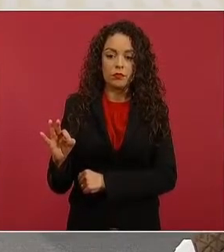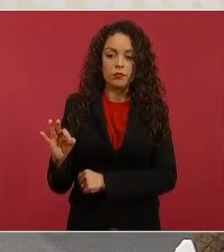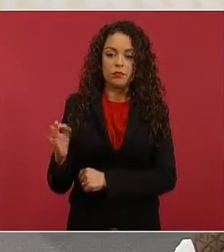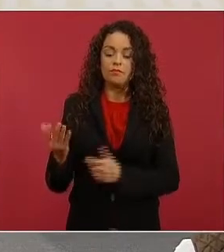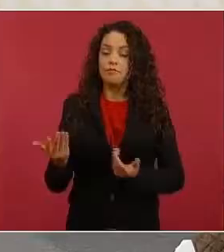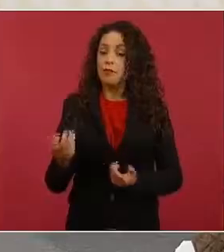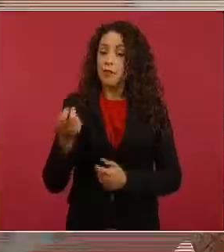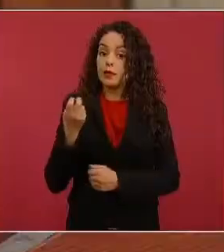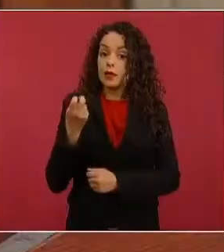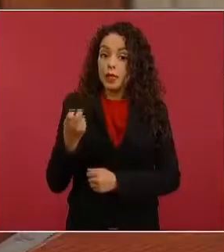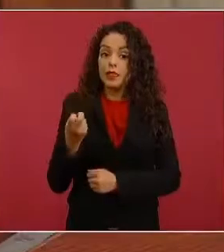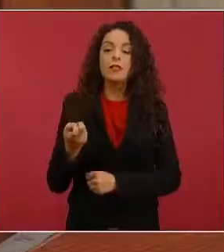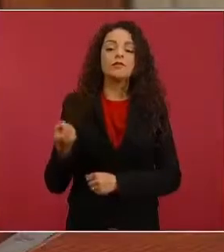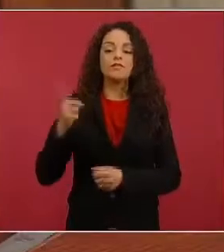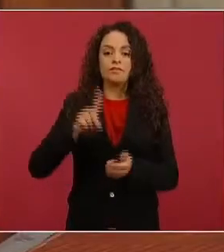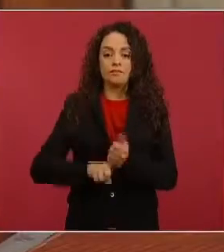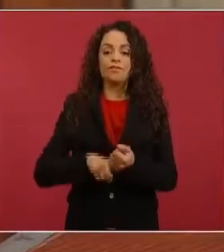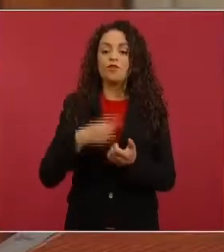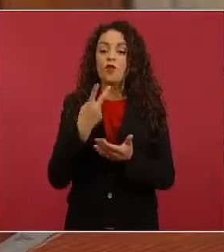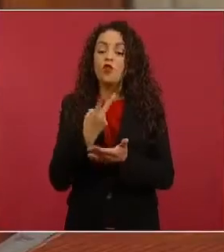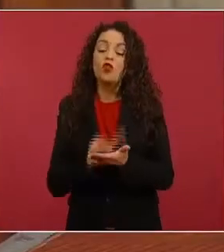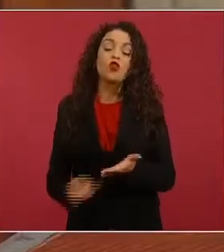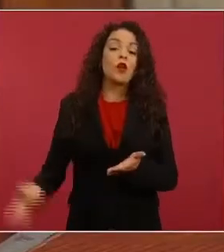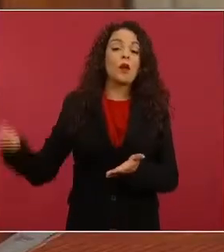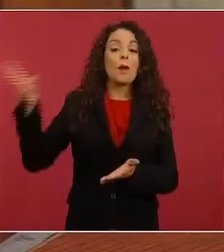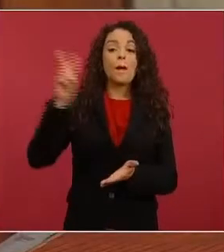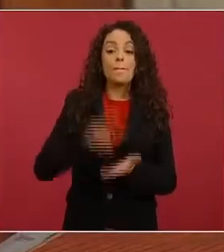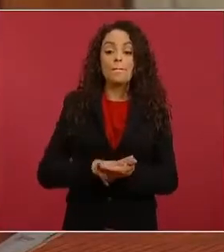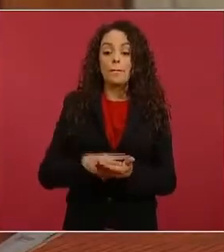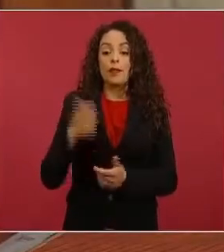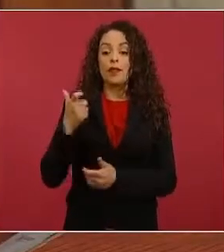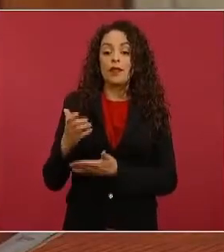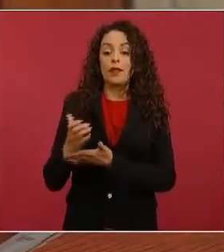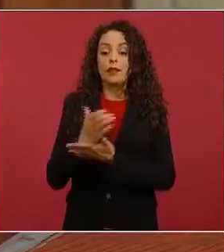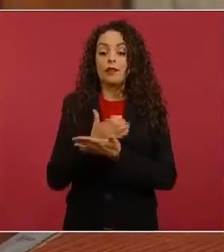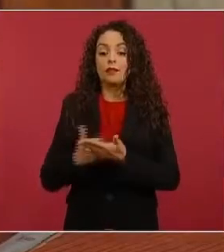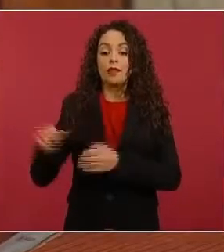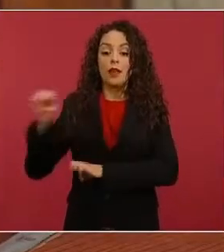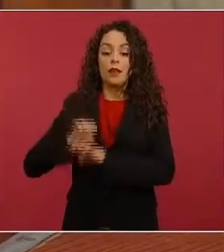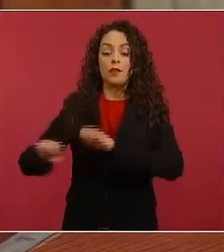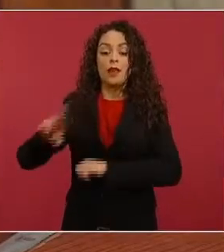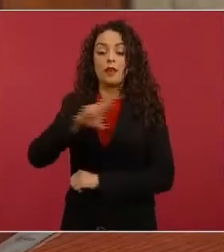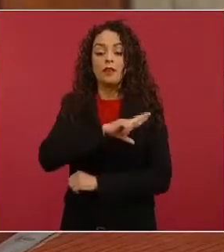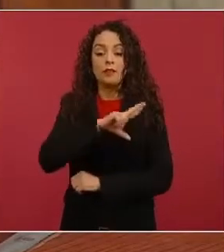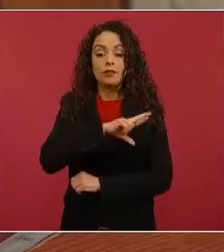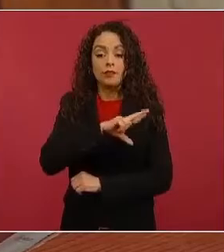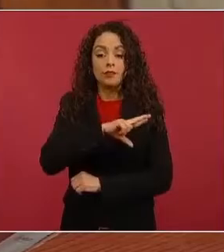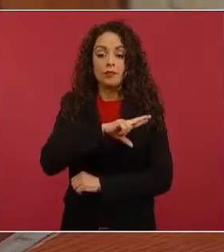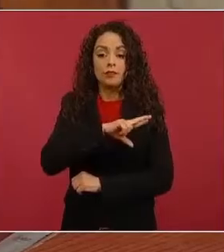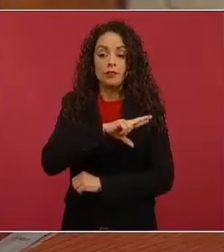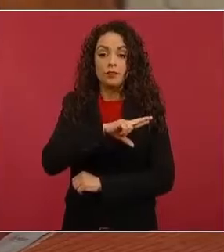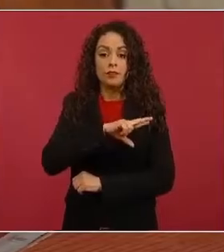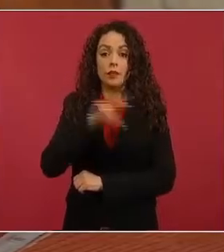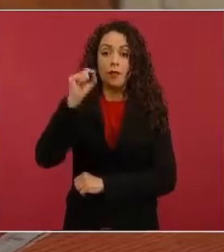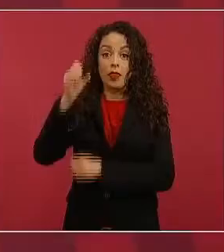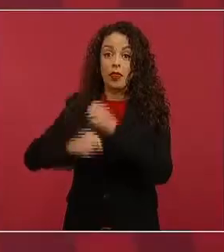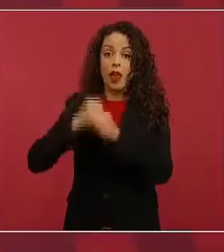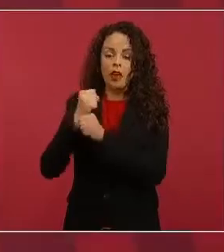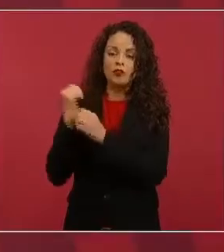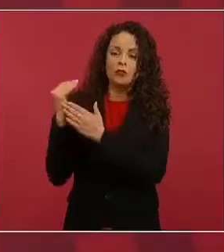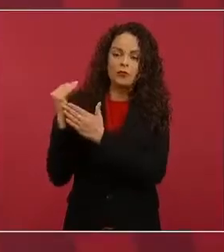lo que duplicaría los ingresos potenciales para el sector privado en menos de 20 años.